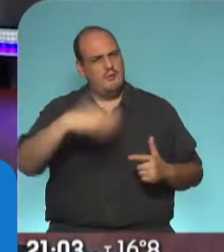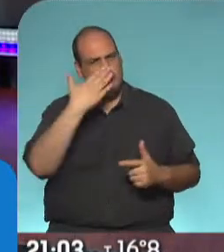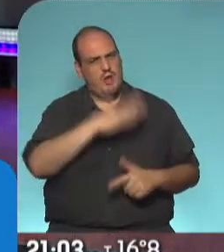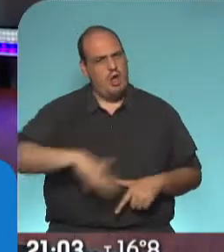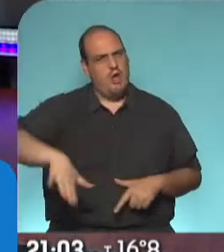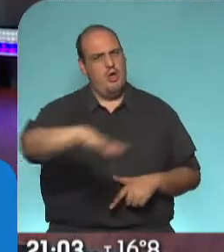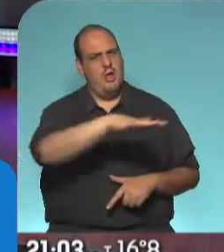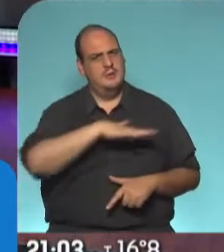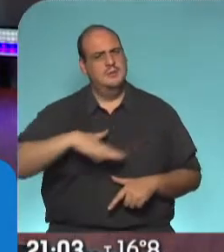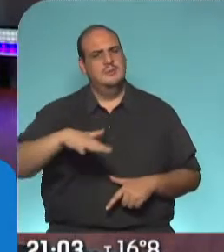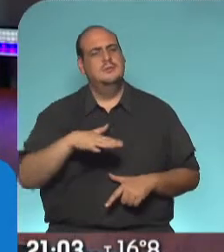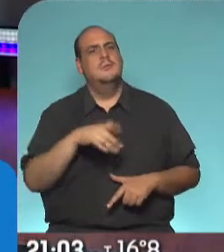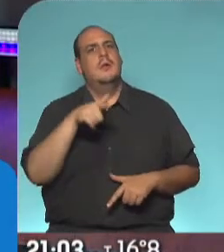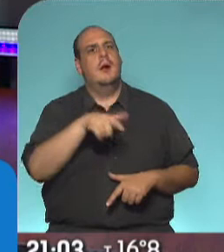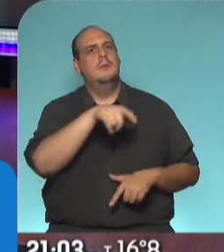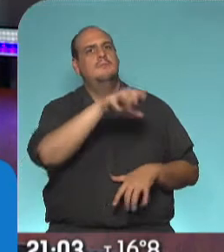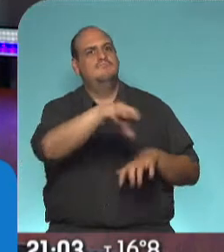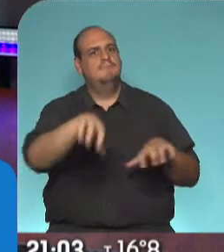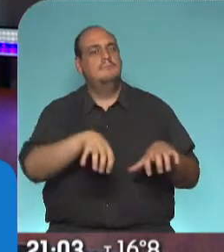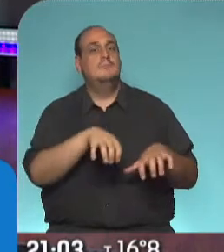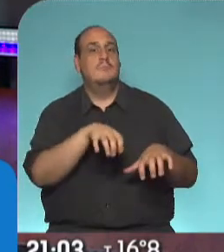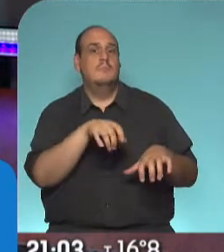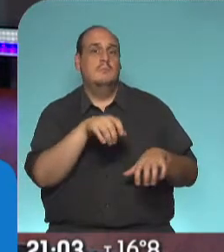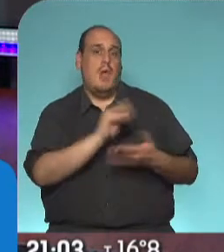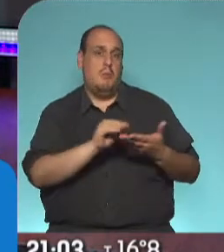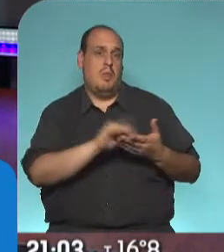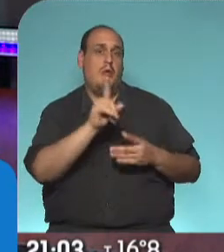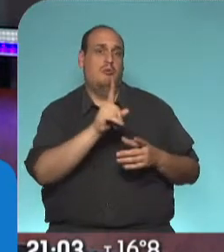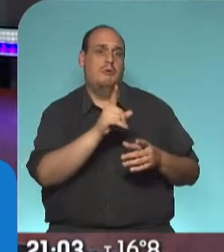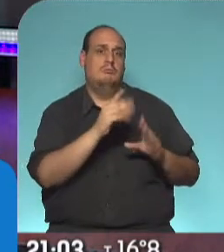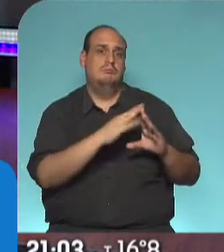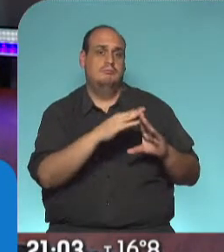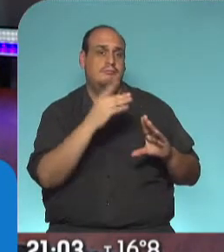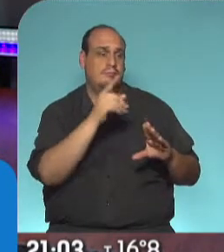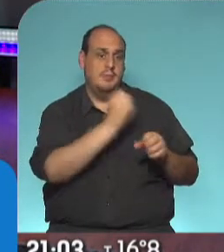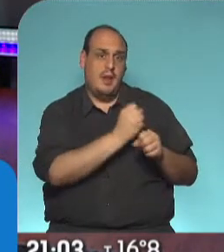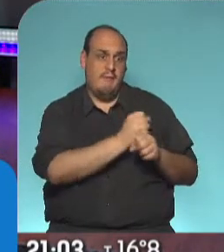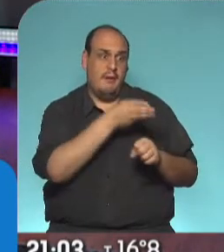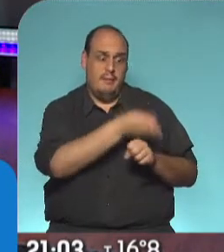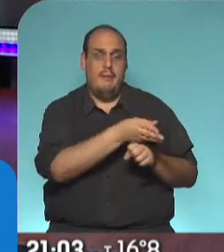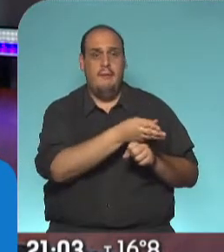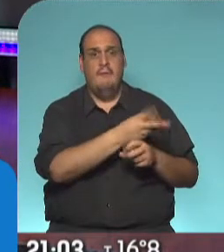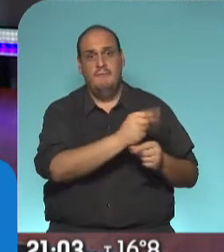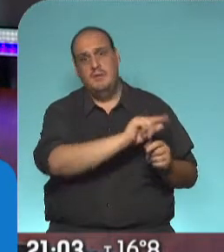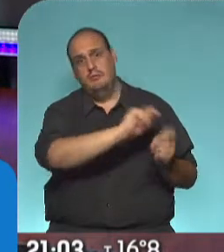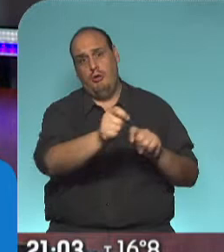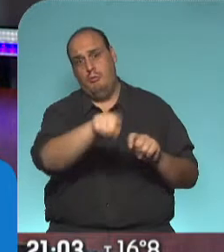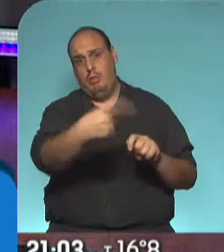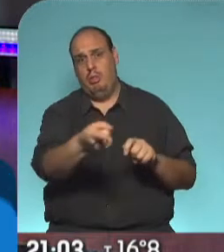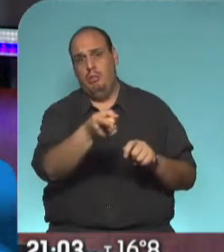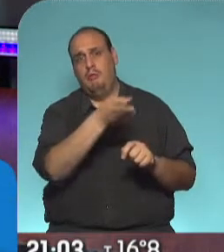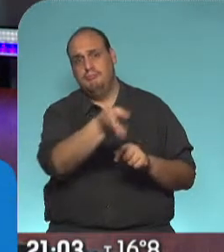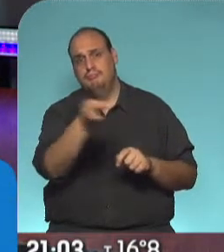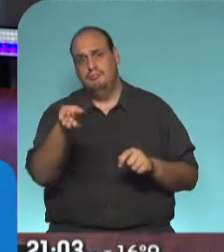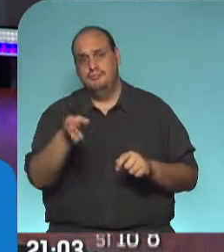también que hay personal que trabaja en distintos geriátricos? Bueno, ese es el problema, que muchas veces el personal no solo que trabaja en distintos geriátricos, sino que